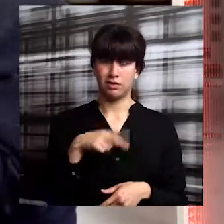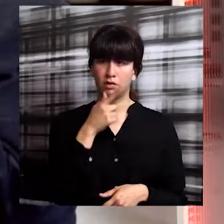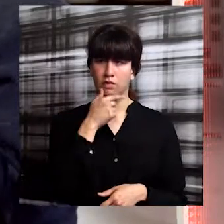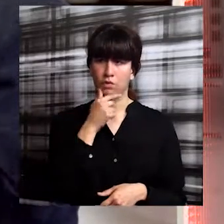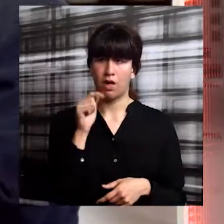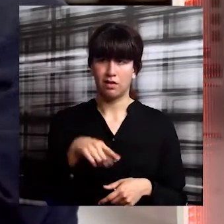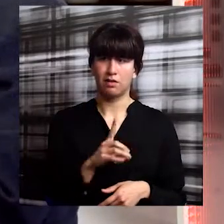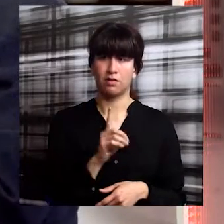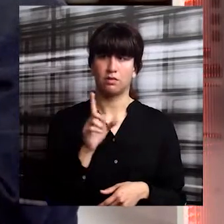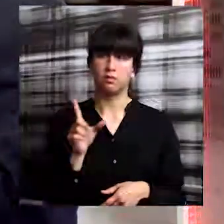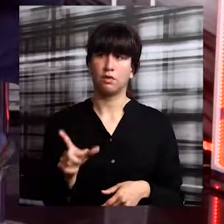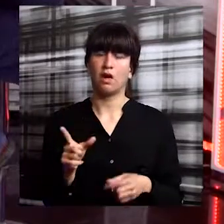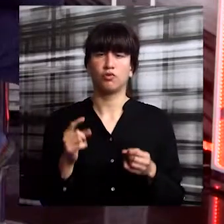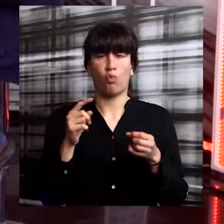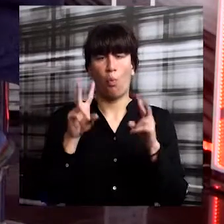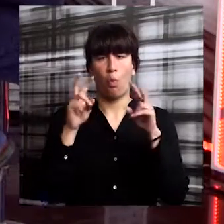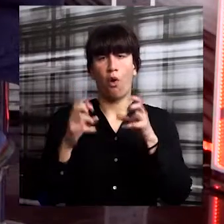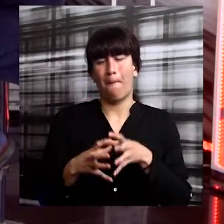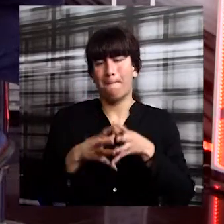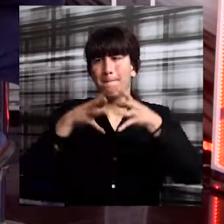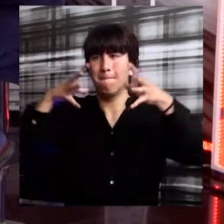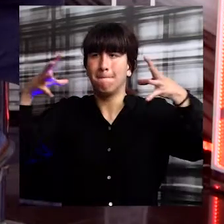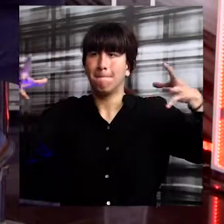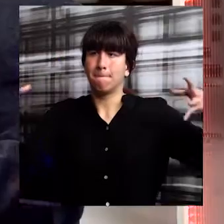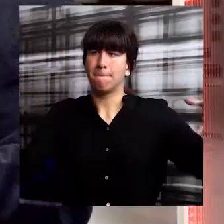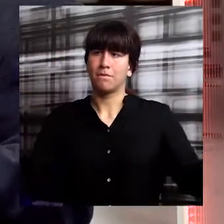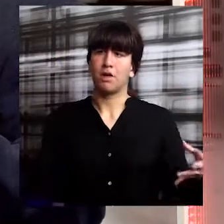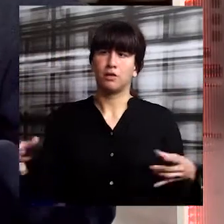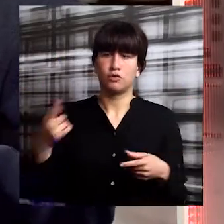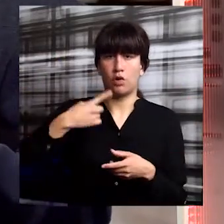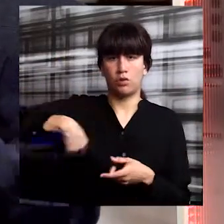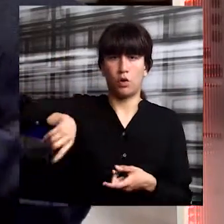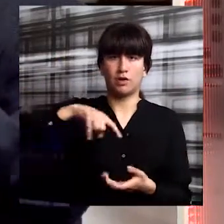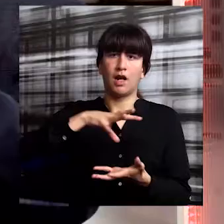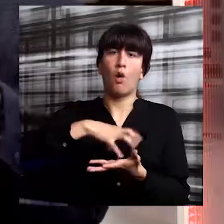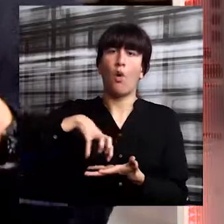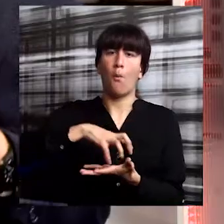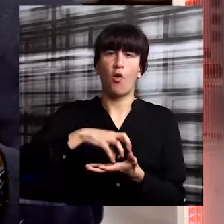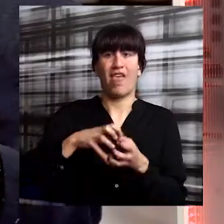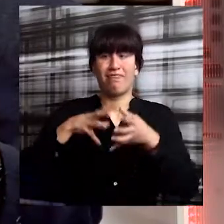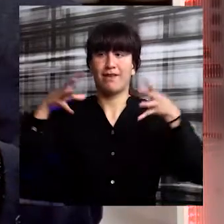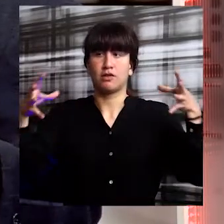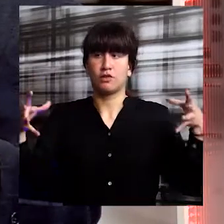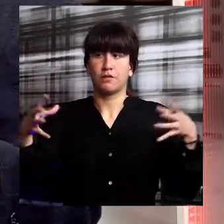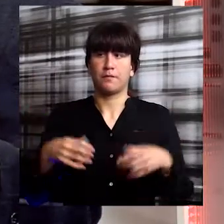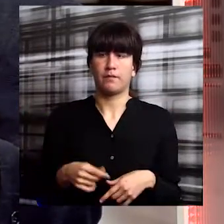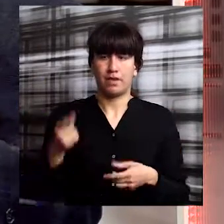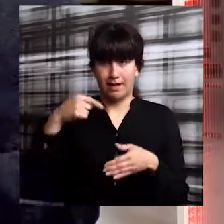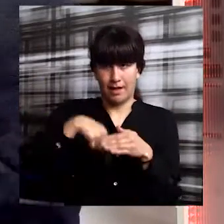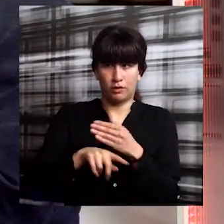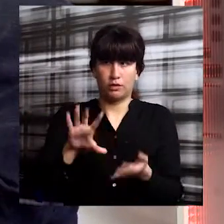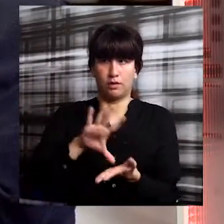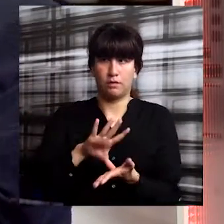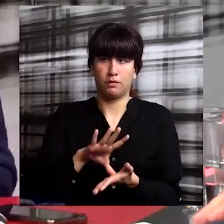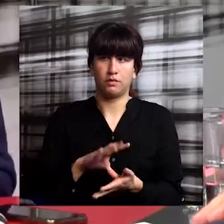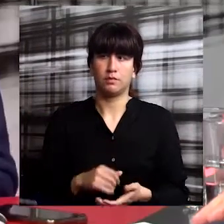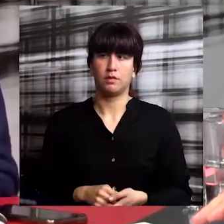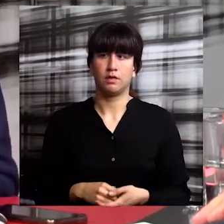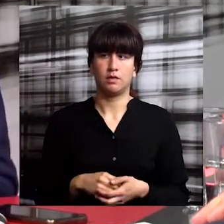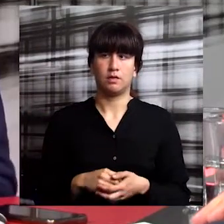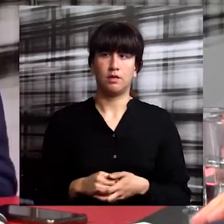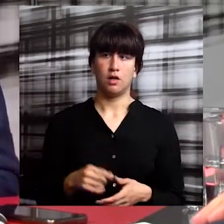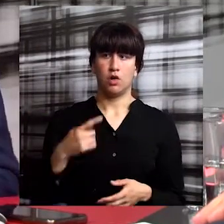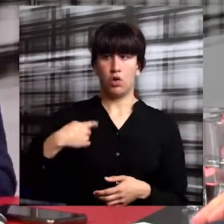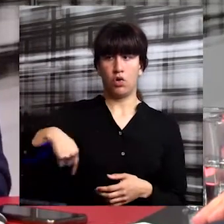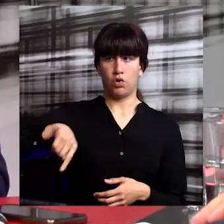duda, este distrito de ustedes debe ser uno de los más extensos, si no en cantidad de comunas, en extensión dentro del país. Y en comunas